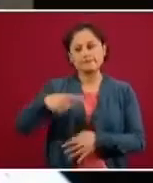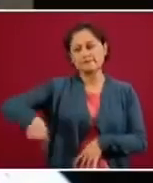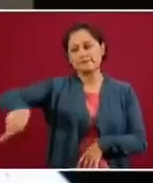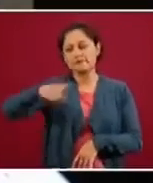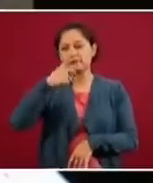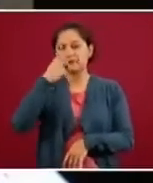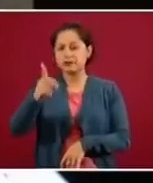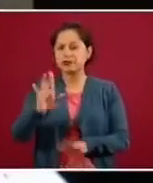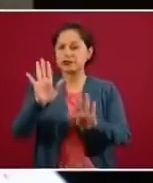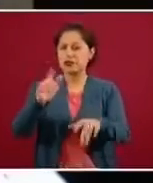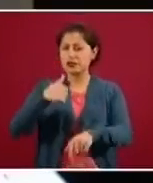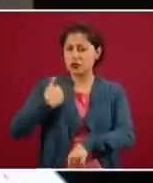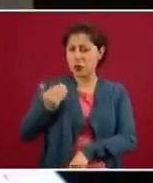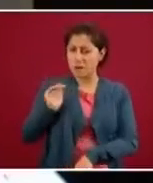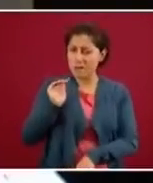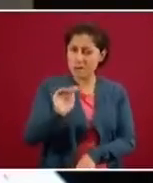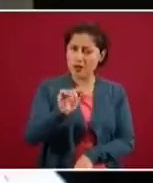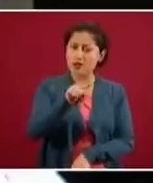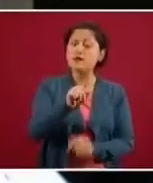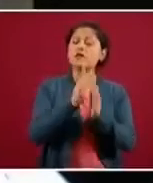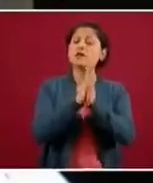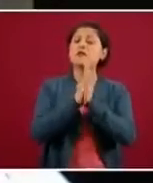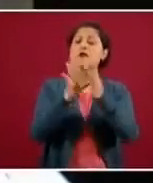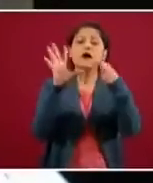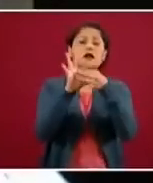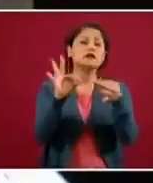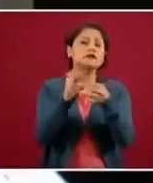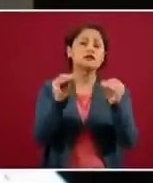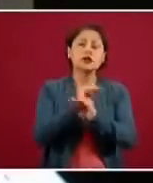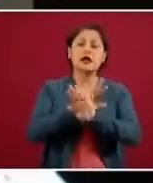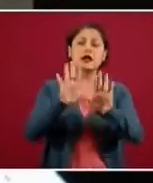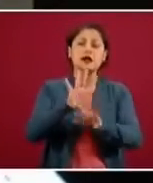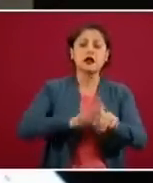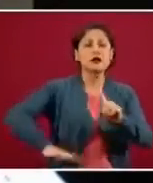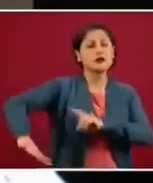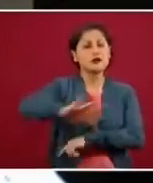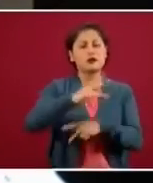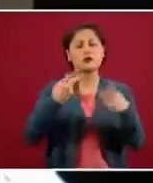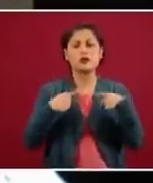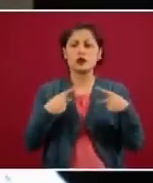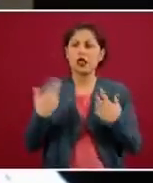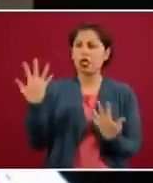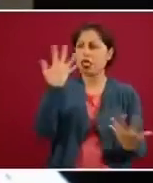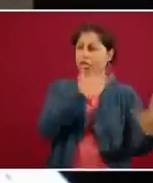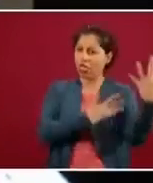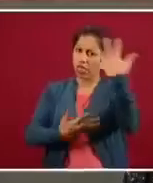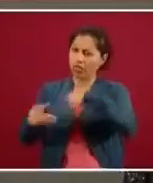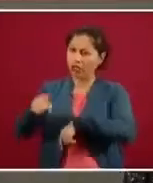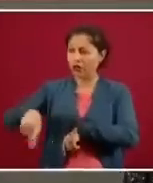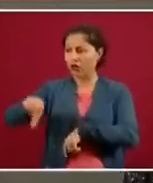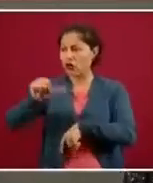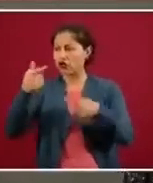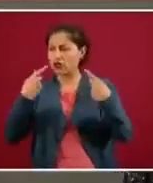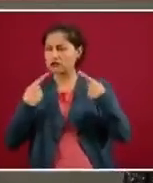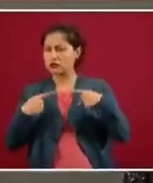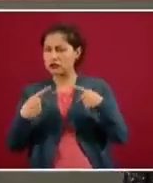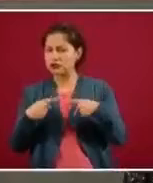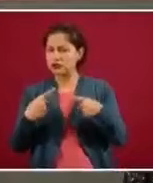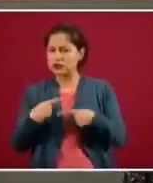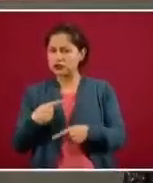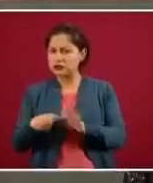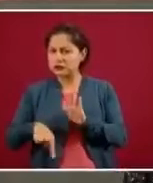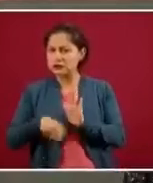esta aclaración para que no existan futuras confusiones sobre esta cifra, ya sean legítimas o malintencionadas. Gracias. ¿Cómo no?